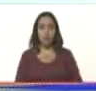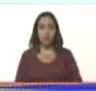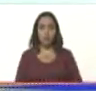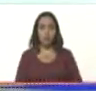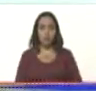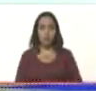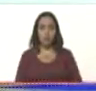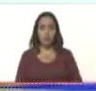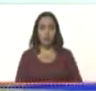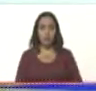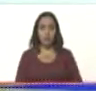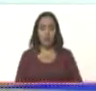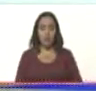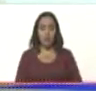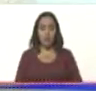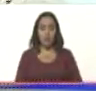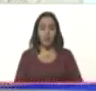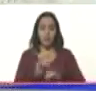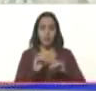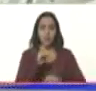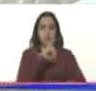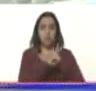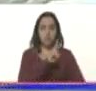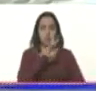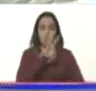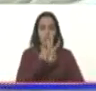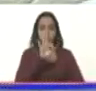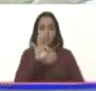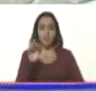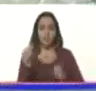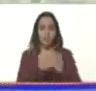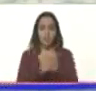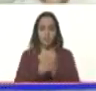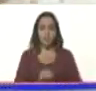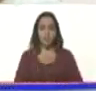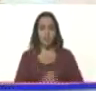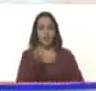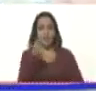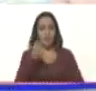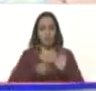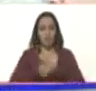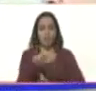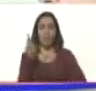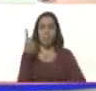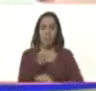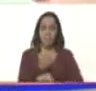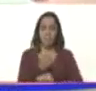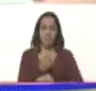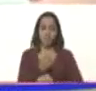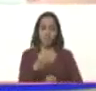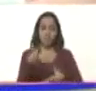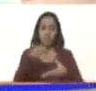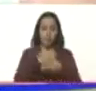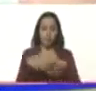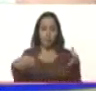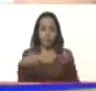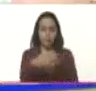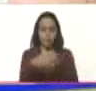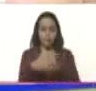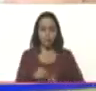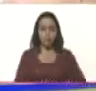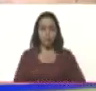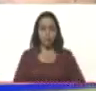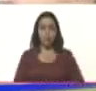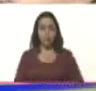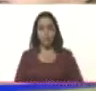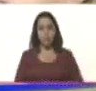Y esos 243.000 y los miles más deben formar parte del equipo